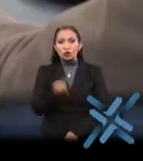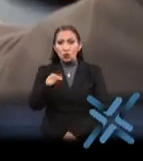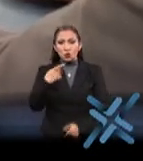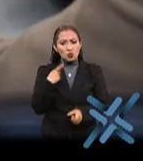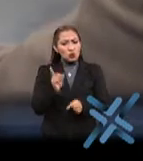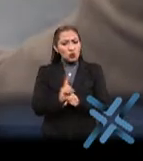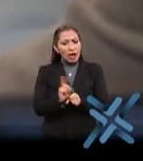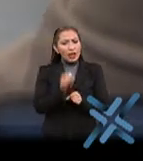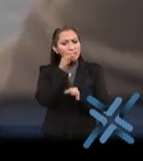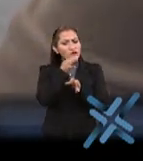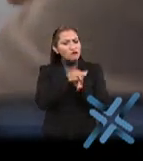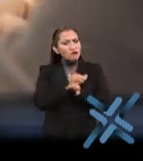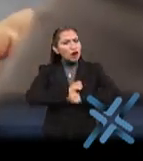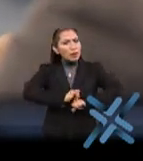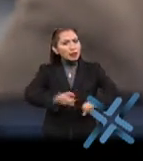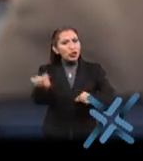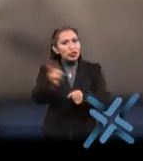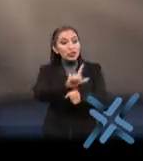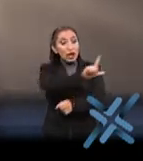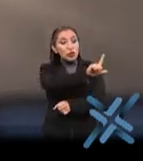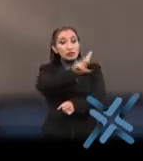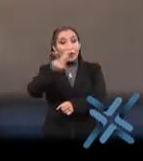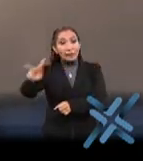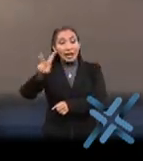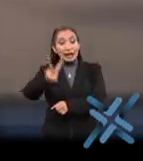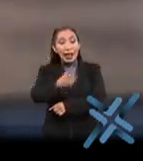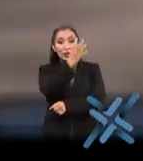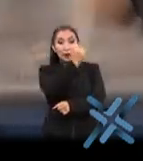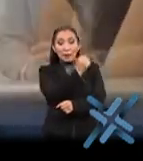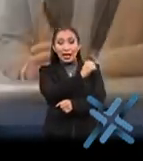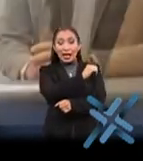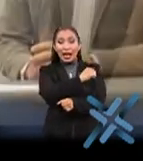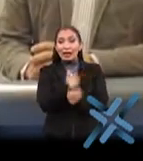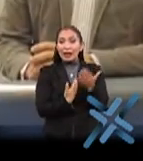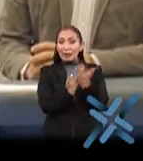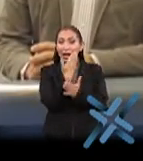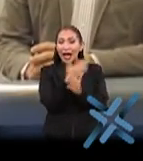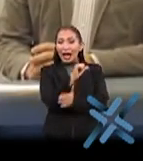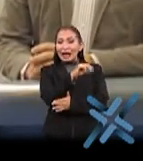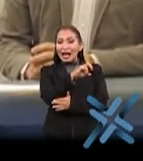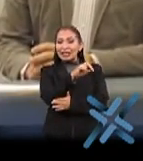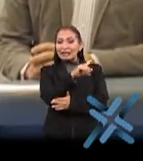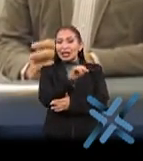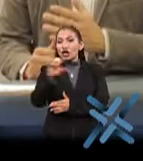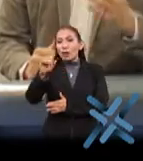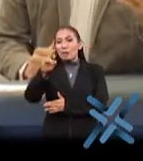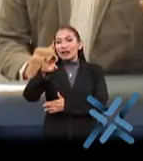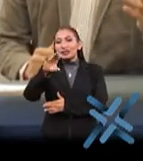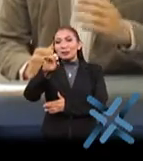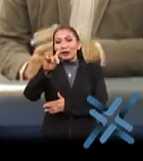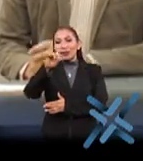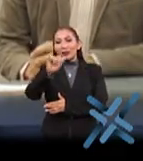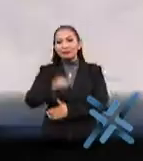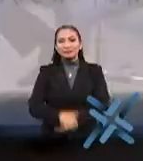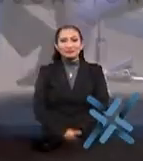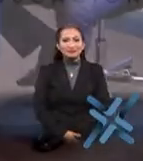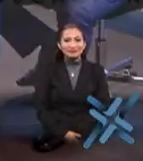día en la información que transforma tu vida de lunes a viernes a las 9 a.m. con Ana Cristina Olvera y Omar Cepeda.